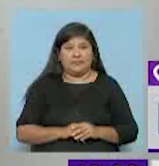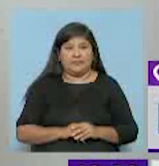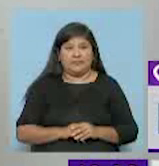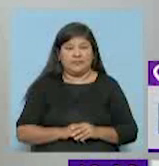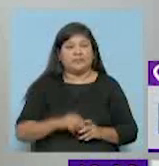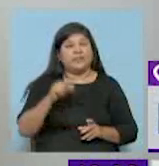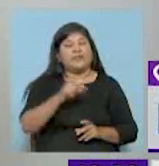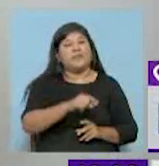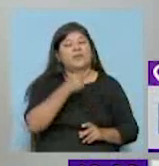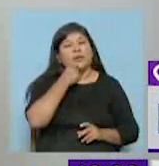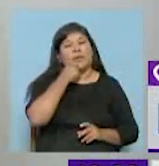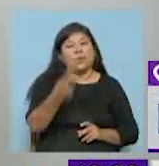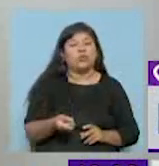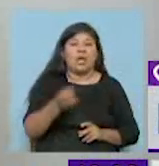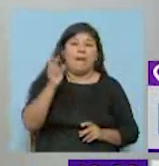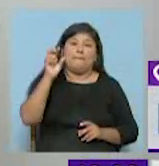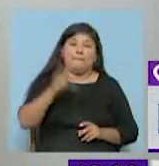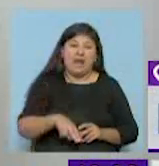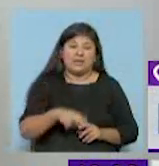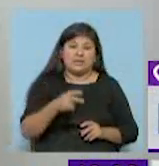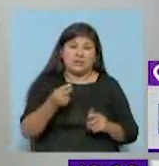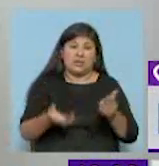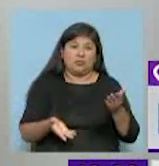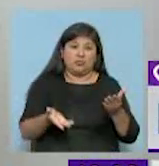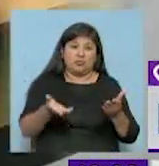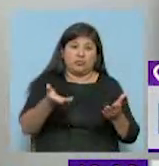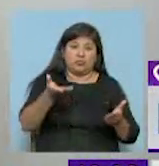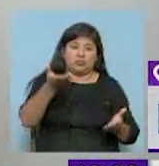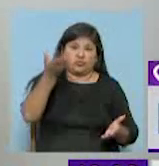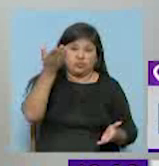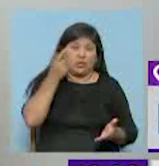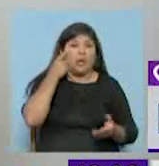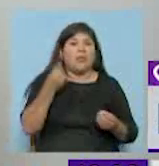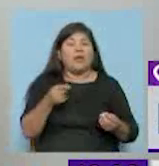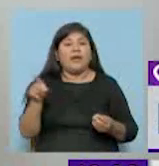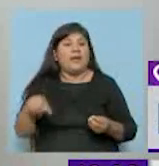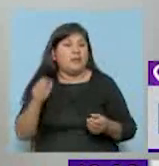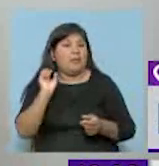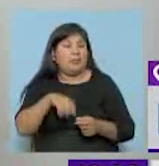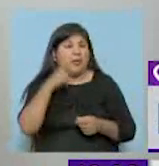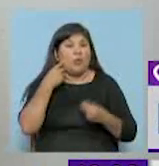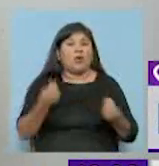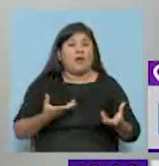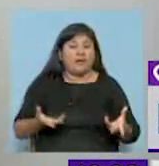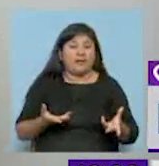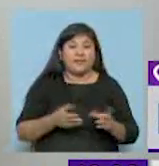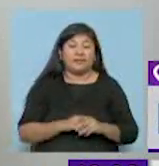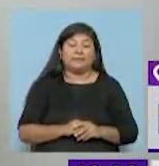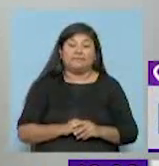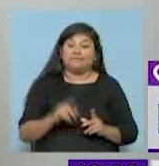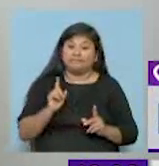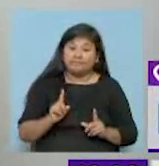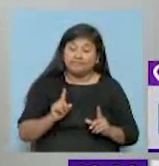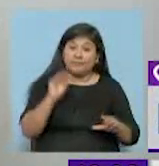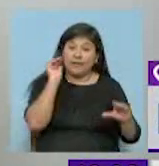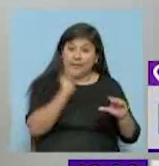planes, ¿subieron la cuota, aumentaron? ¿A qué se debe que la gente está dejando de pagar? El plan de ahorro tiene la forma de ser de que